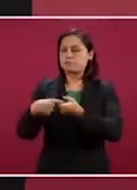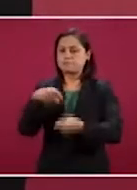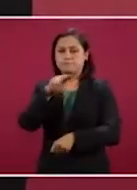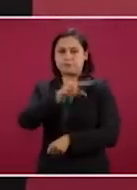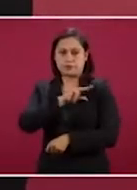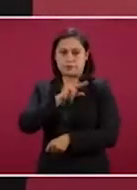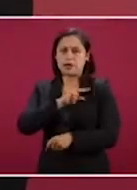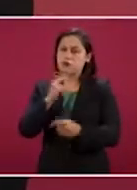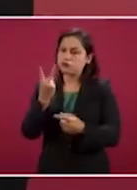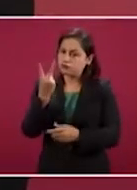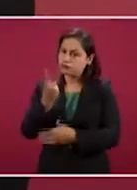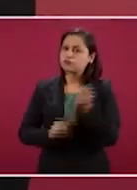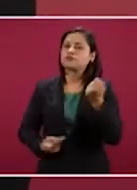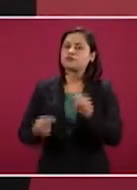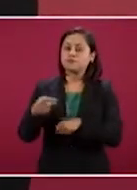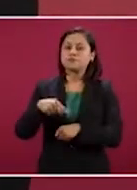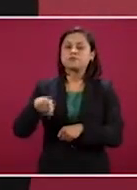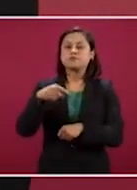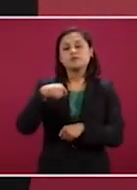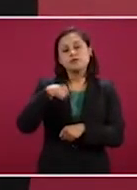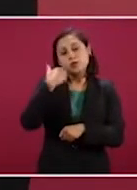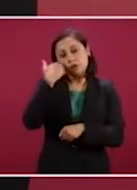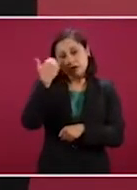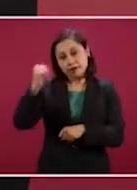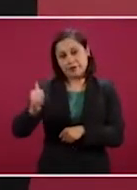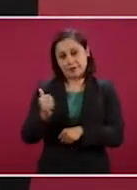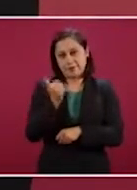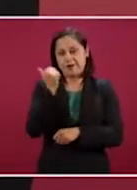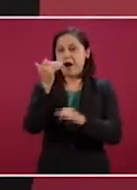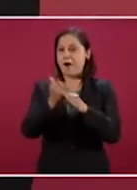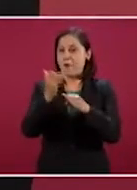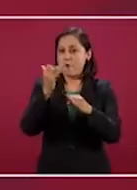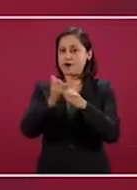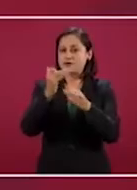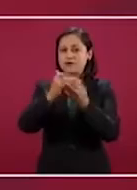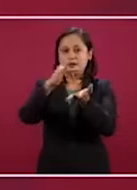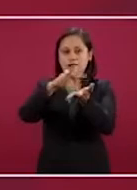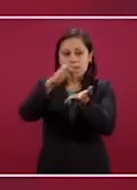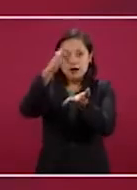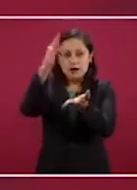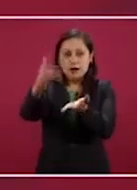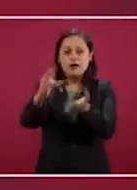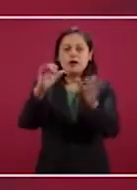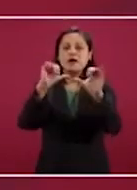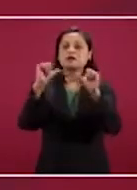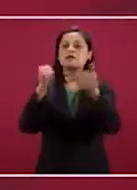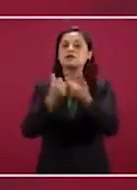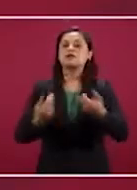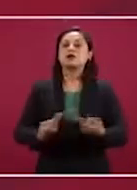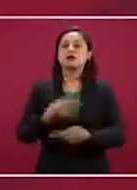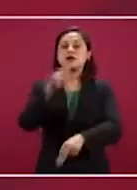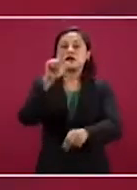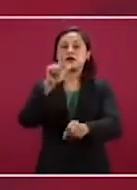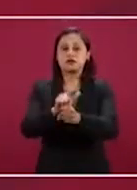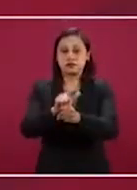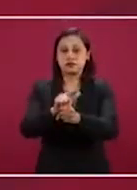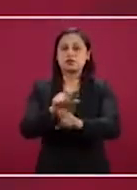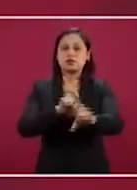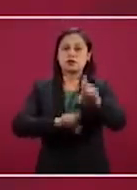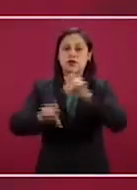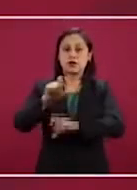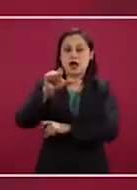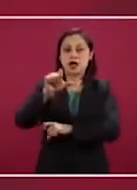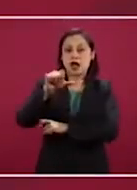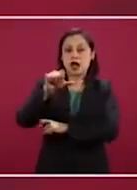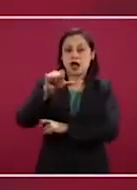Quisiera aprovechar este espacio para agradecer a la Asociación Nacional de la Industria Química, a la ANIC,